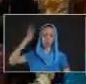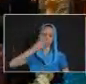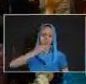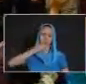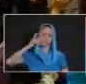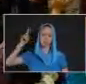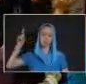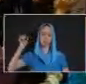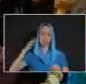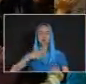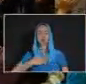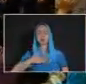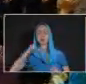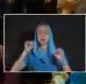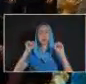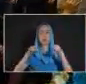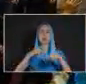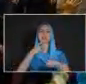le pueda decir: